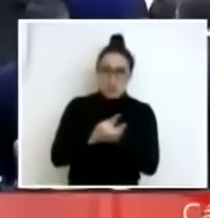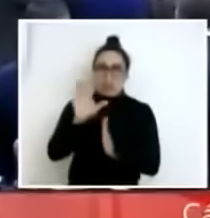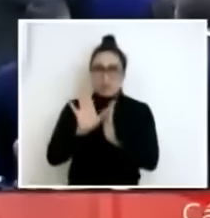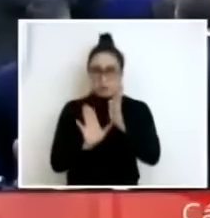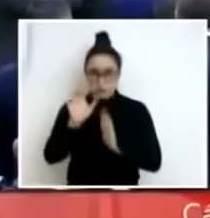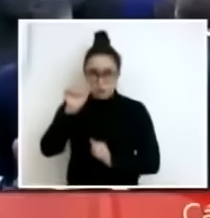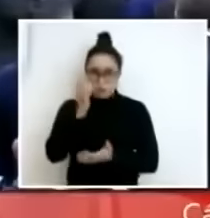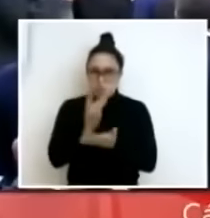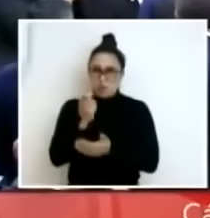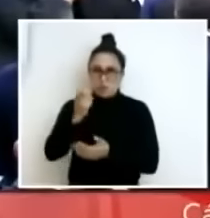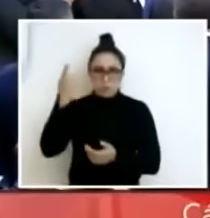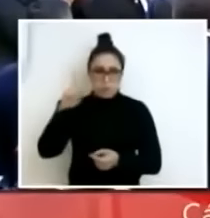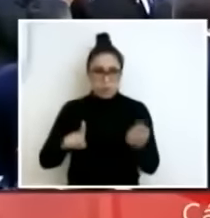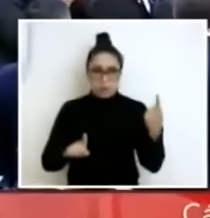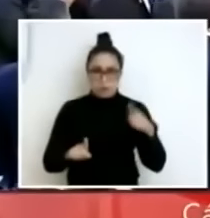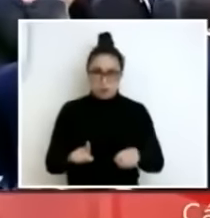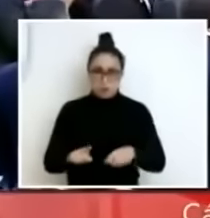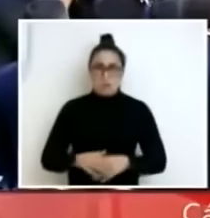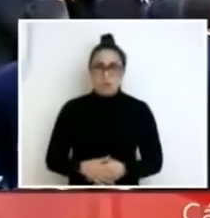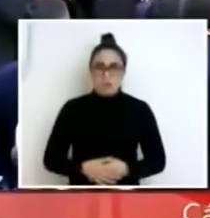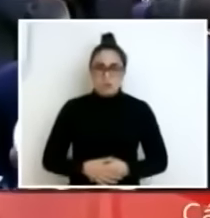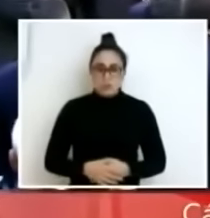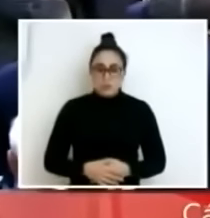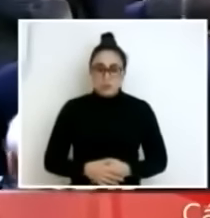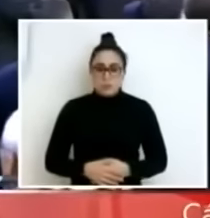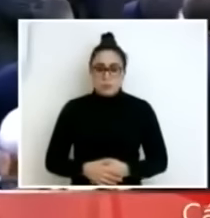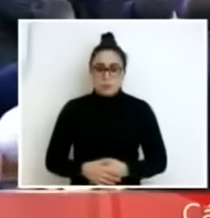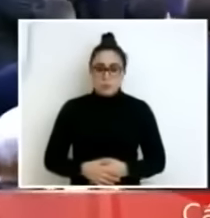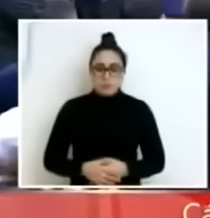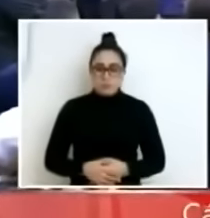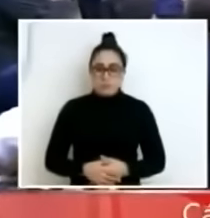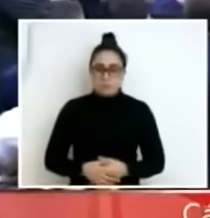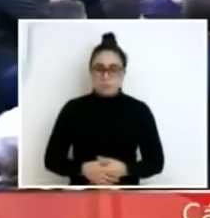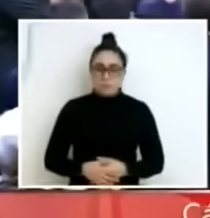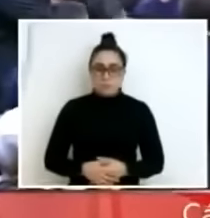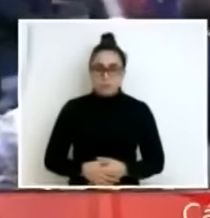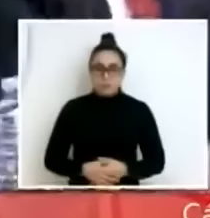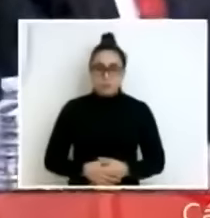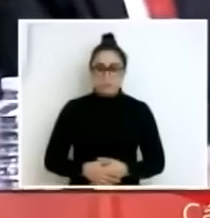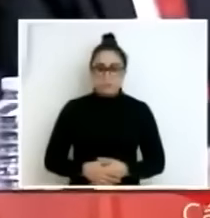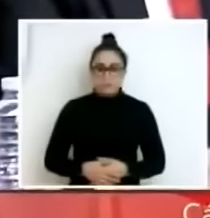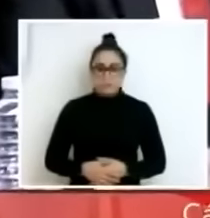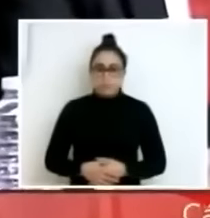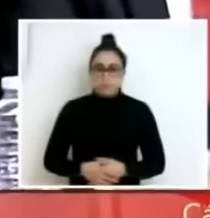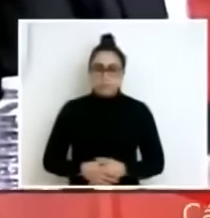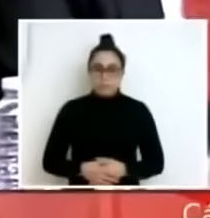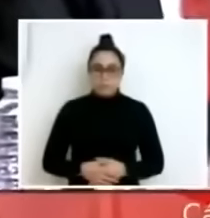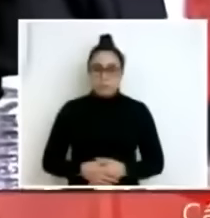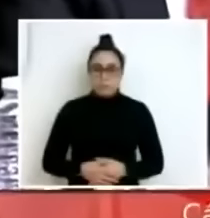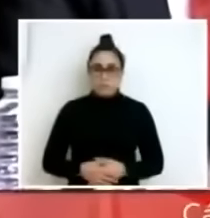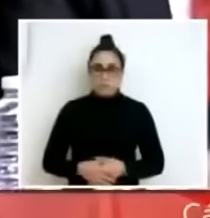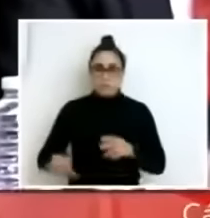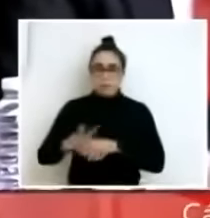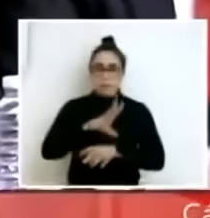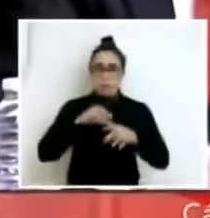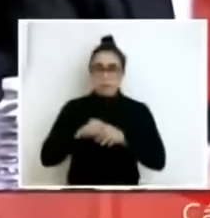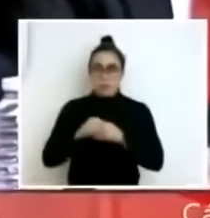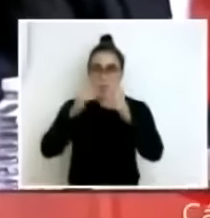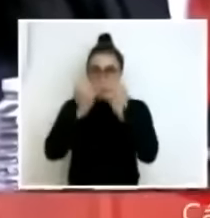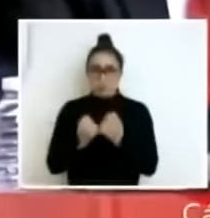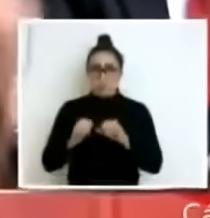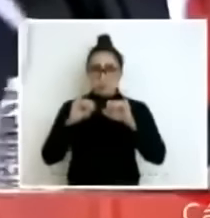leyes cito cito la soberanía nacional